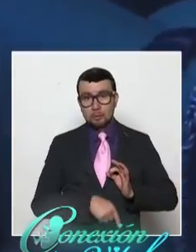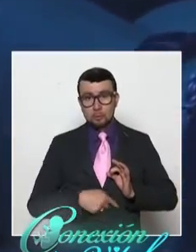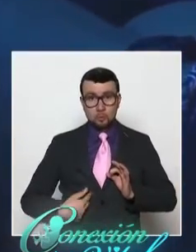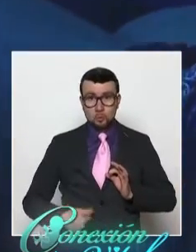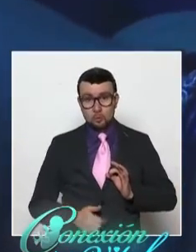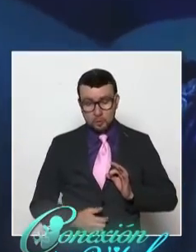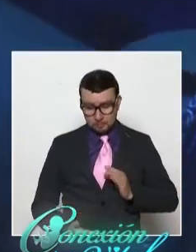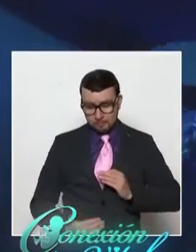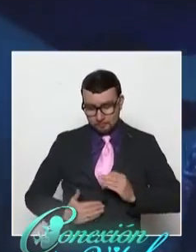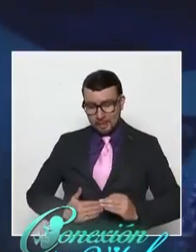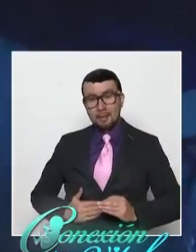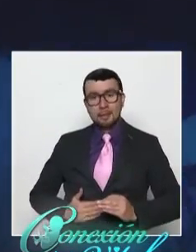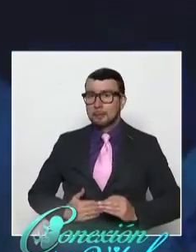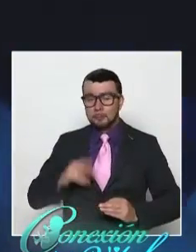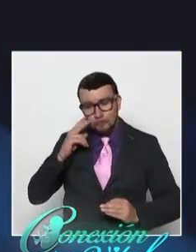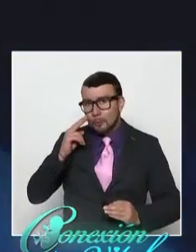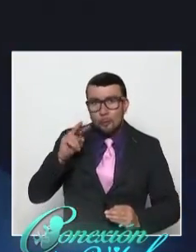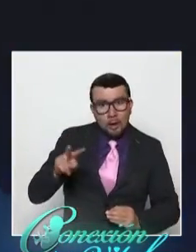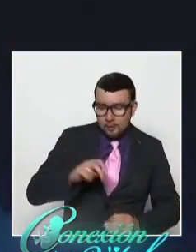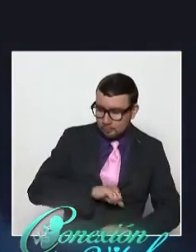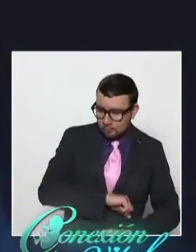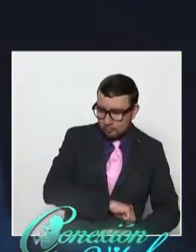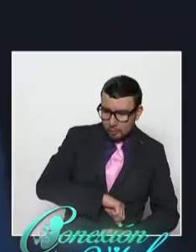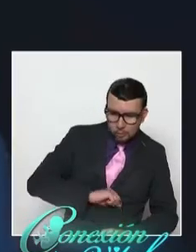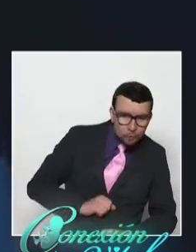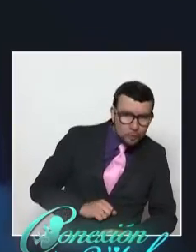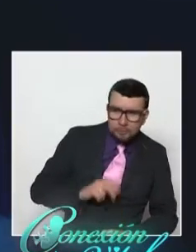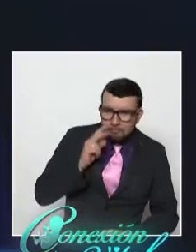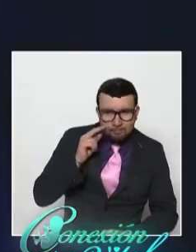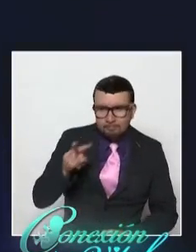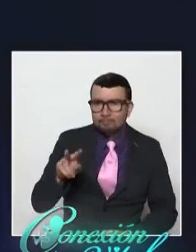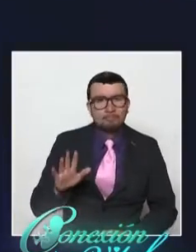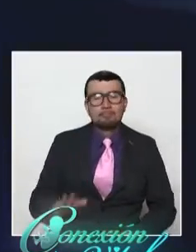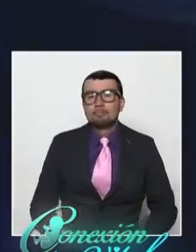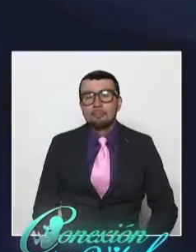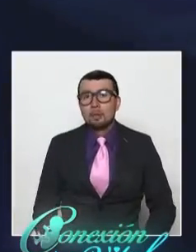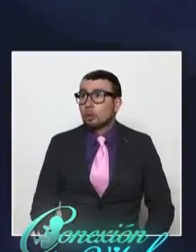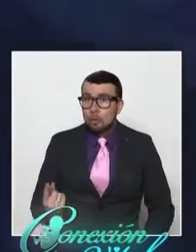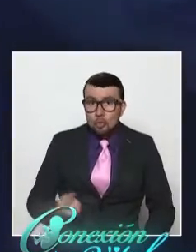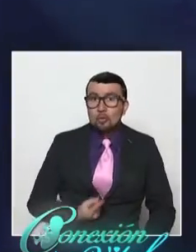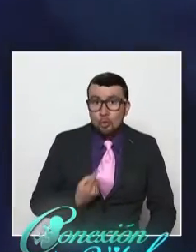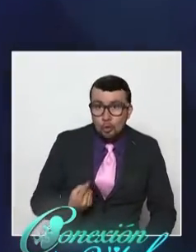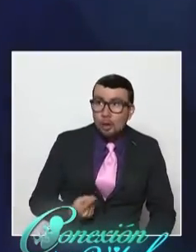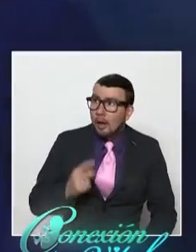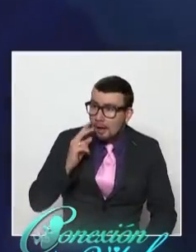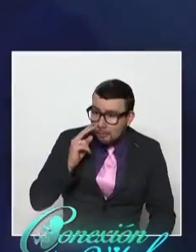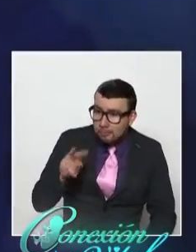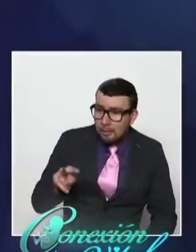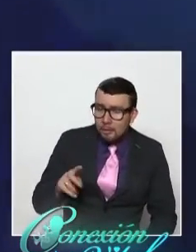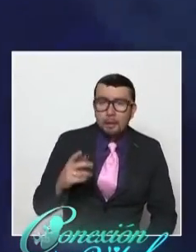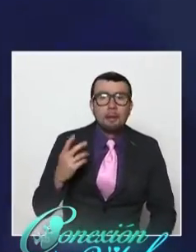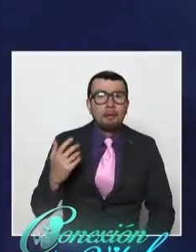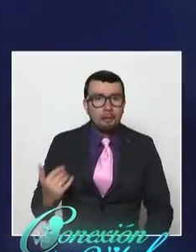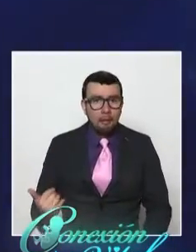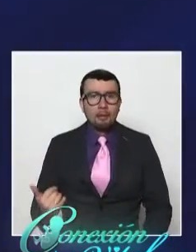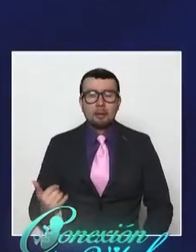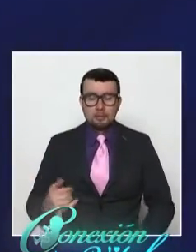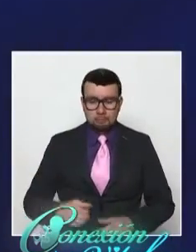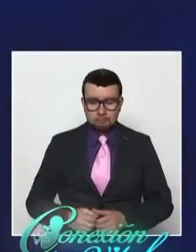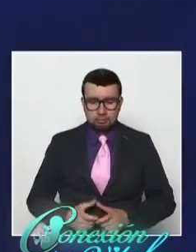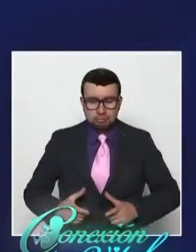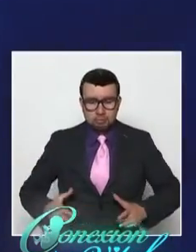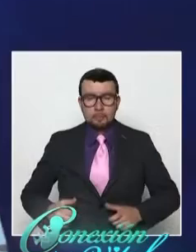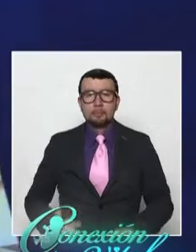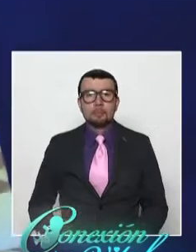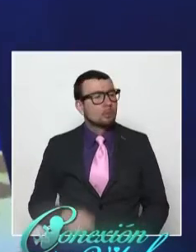detrás del páncreas, entonces no alcanzamos a visualizar ese trayecto. Solo vemos que el conducto está dilatado. Hay un examen que se llama